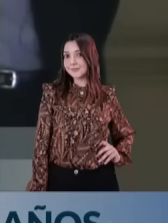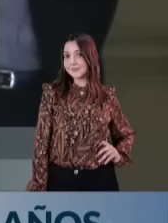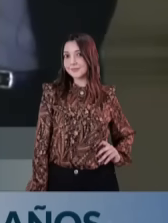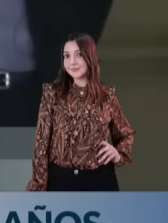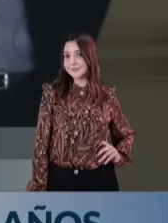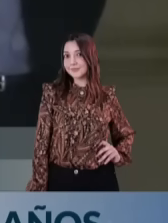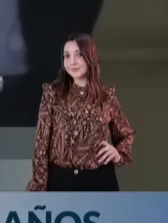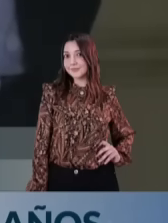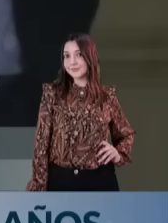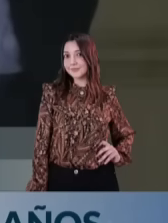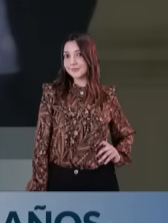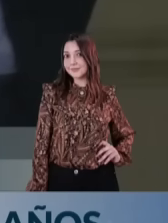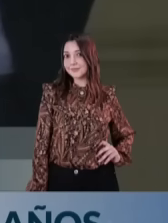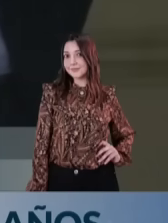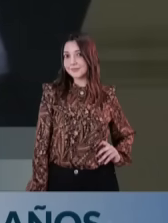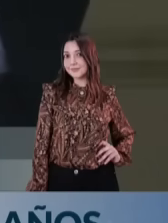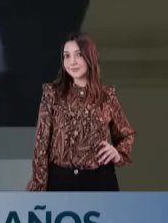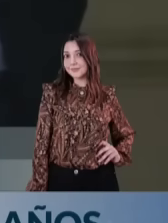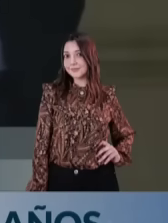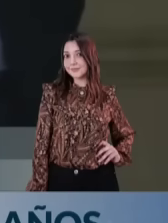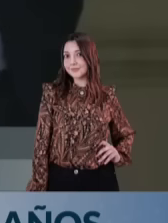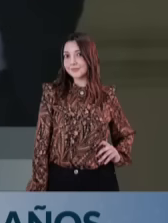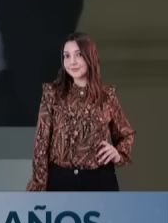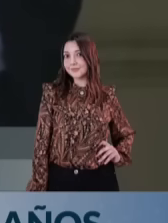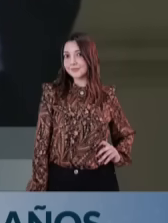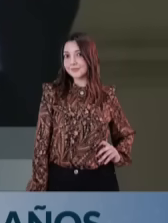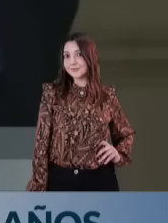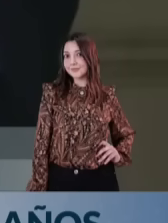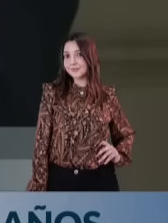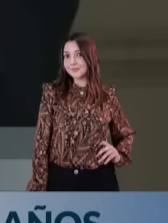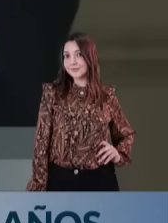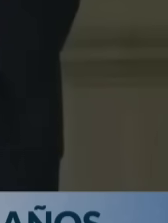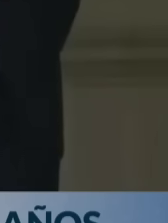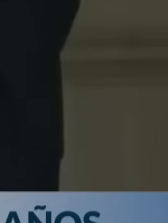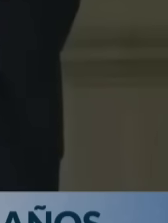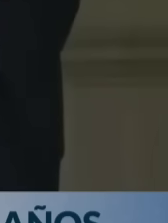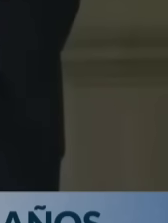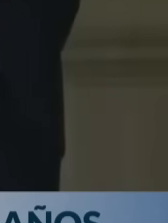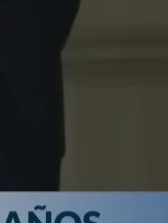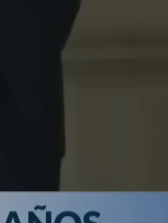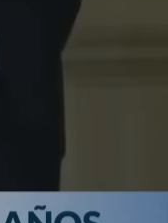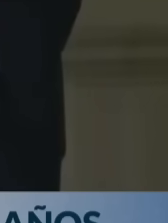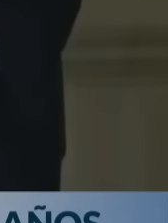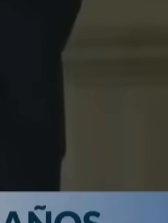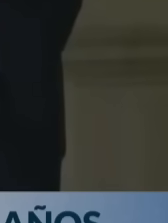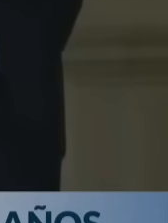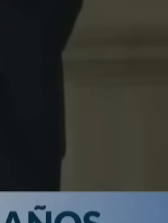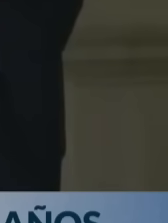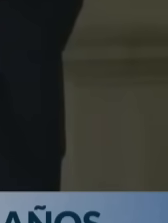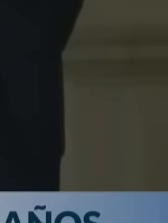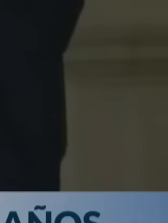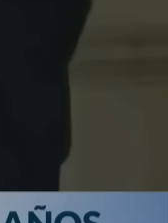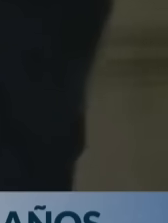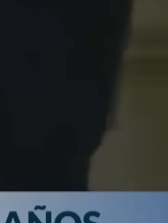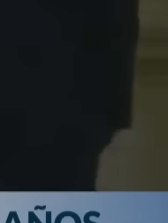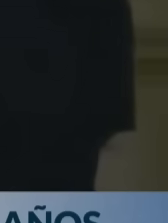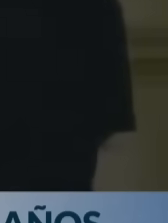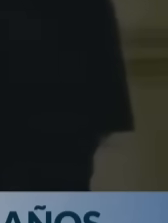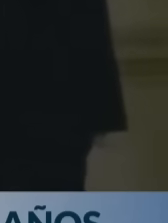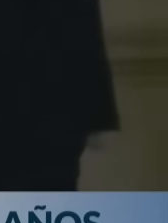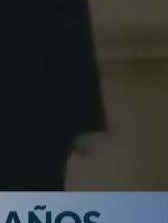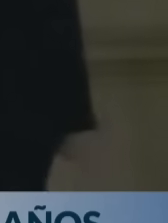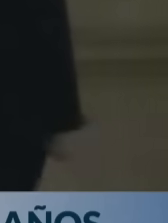ceremonia convocada por La Moneda. Refleja nuestra voluntad de evitar quiebres como el que tuvimos